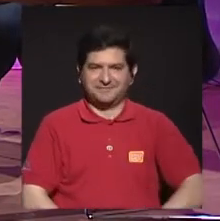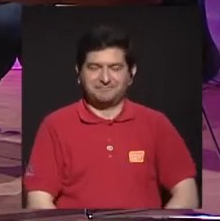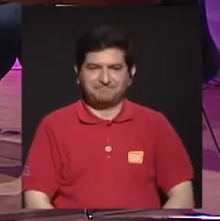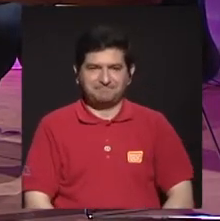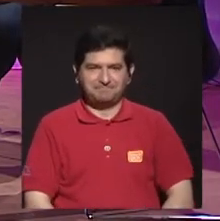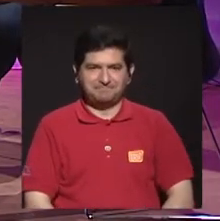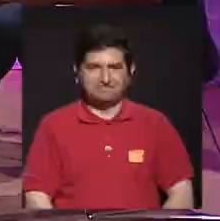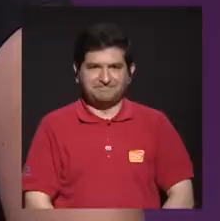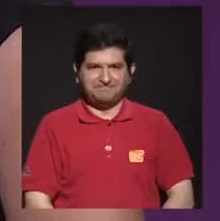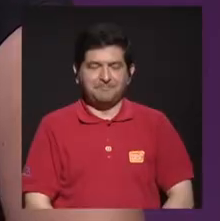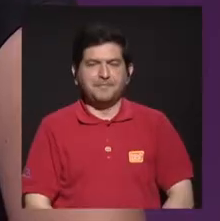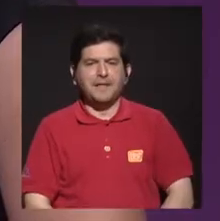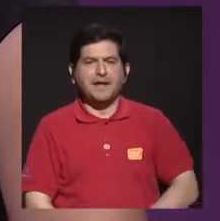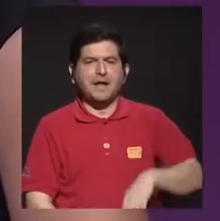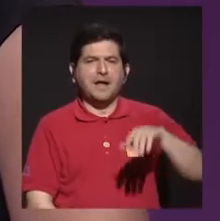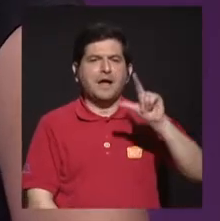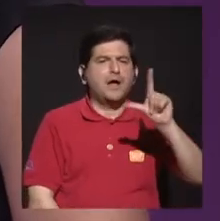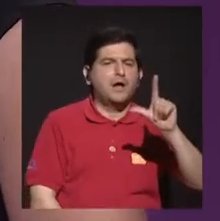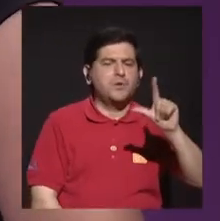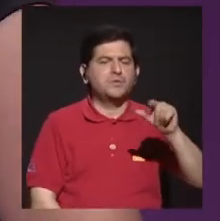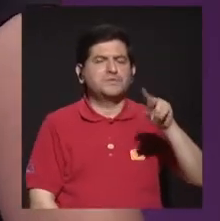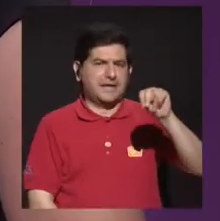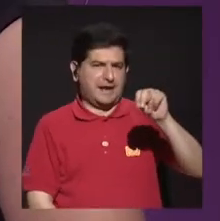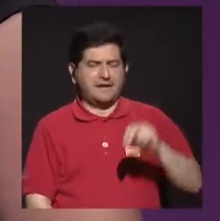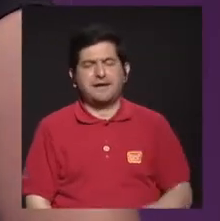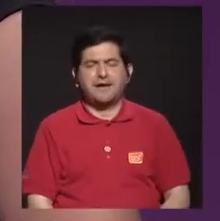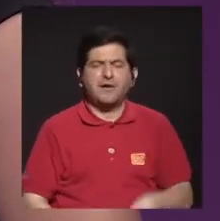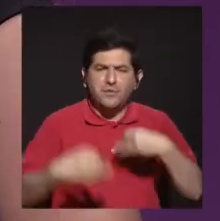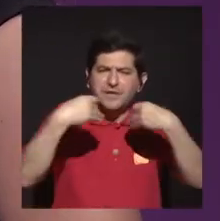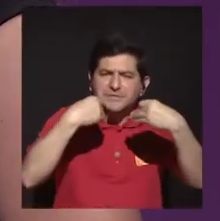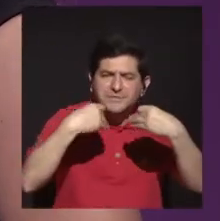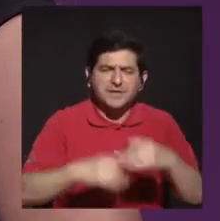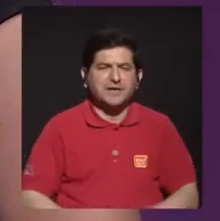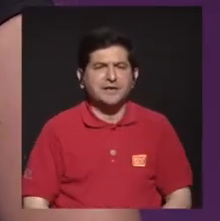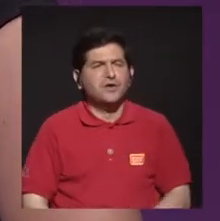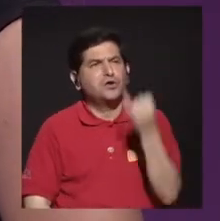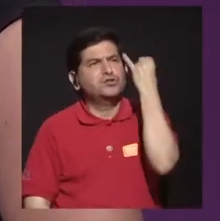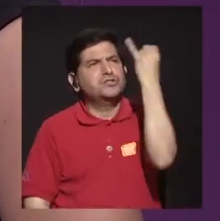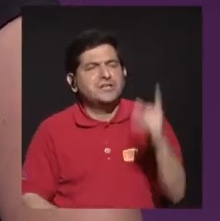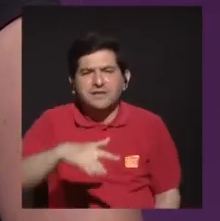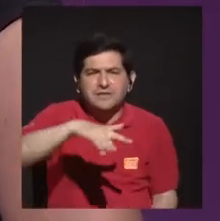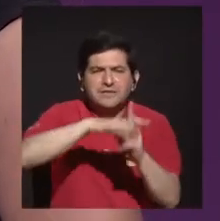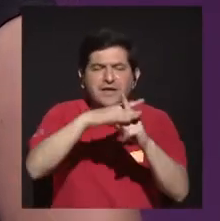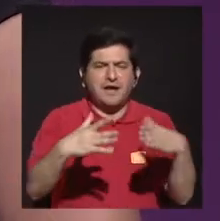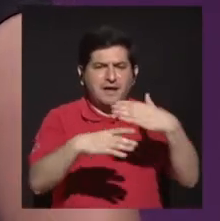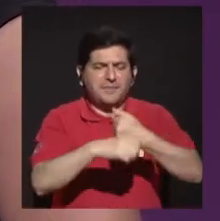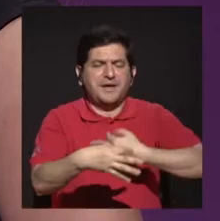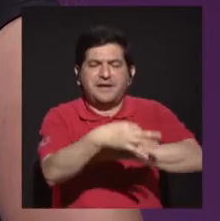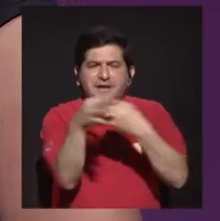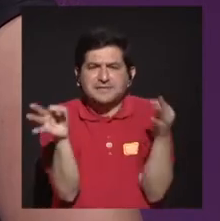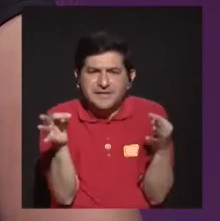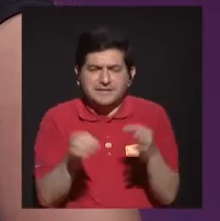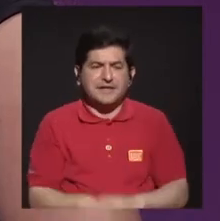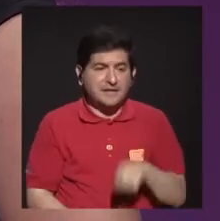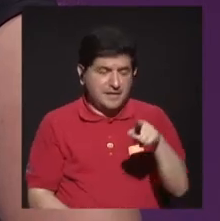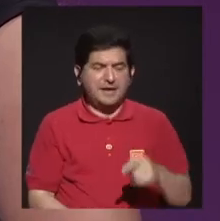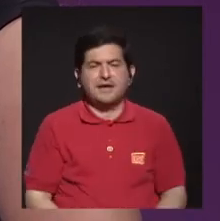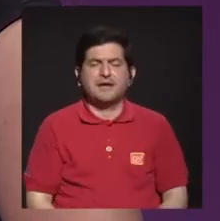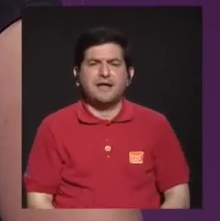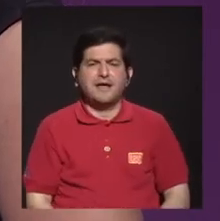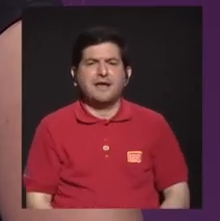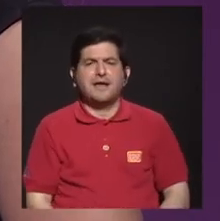Bien, Luisiana, contanos cómo es que surge la iniciativa de realizar estos talleres en El Buen